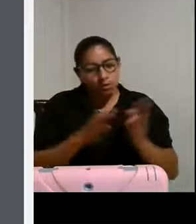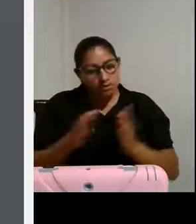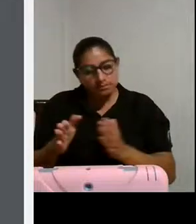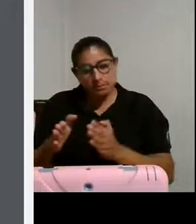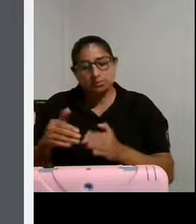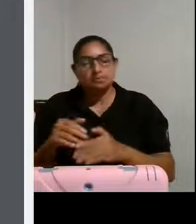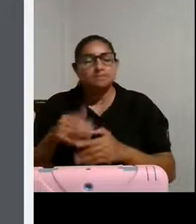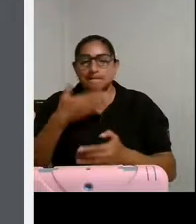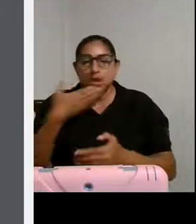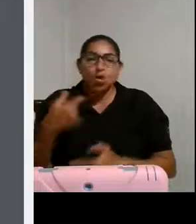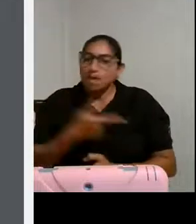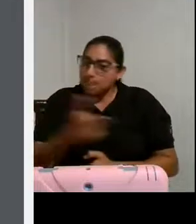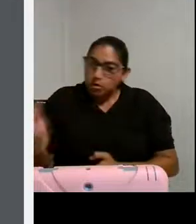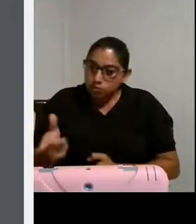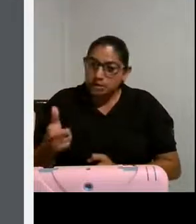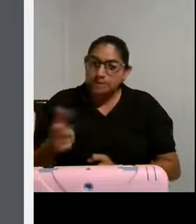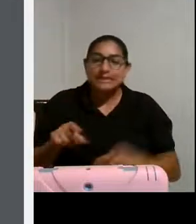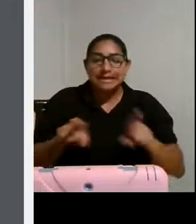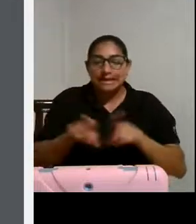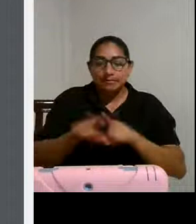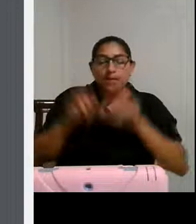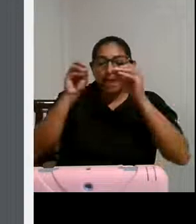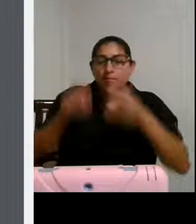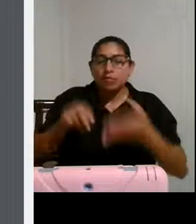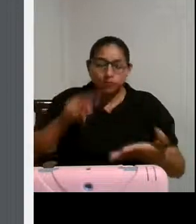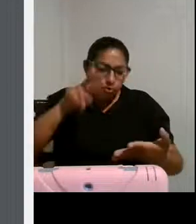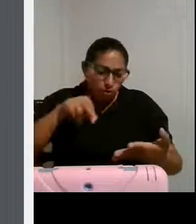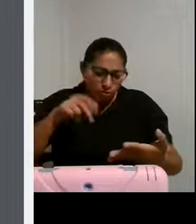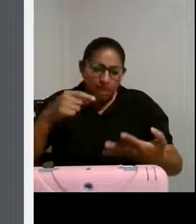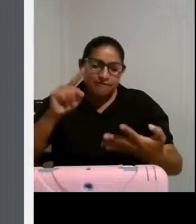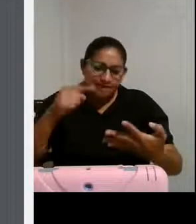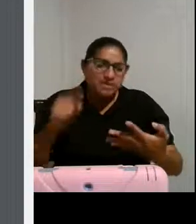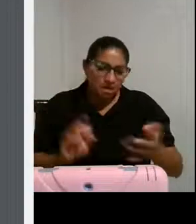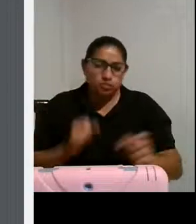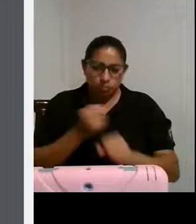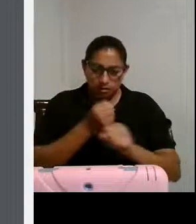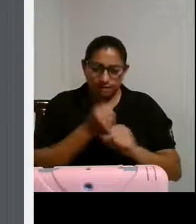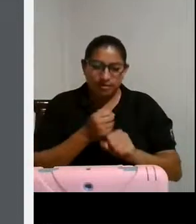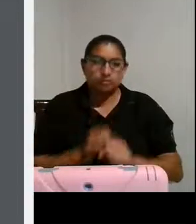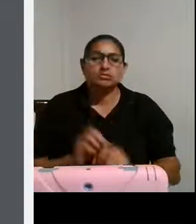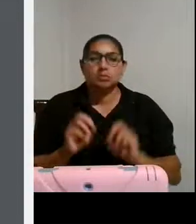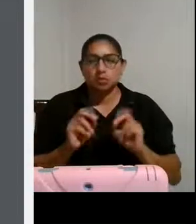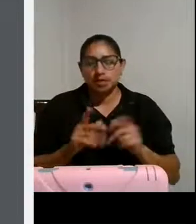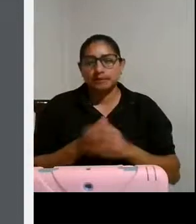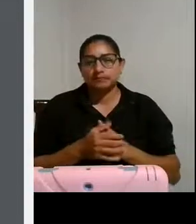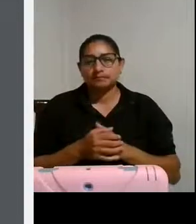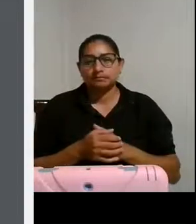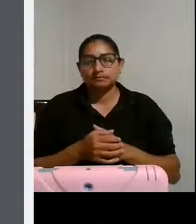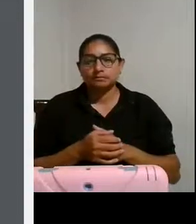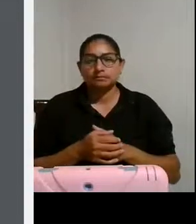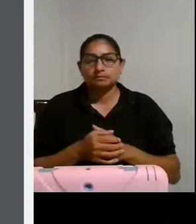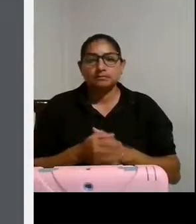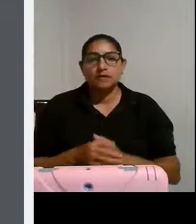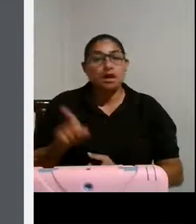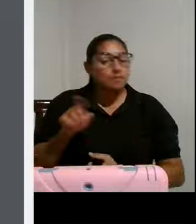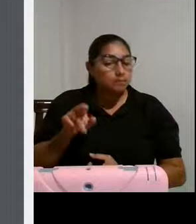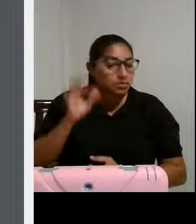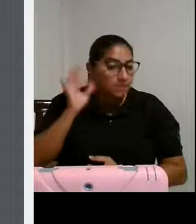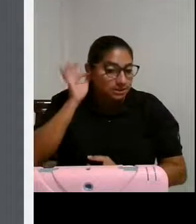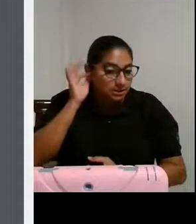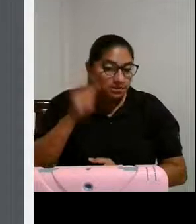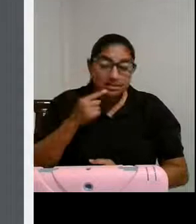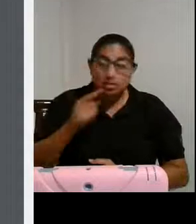para ustedes y para nosotros, ¿de acuerdo? Ok, no, Ujú, entendido. Muchísimas gracias. Yo también tenía esa pregunta porque, ujú, digamos,